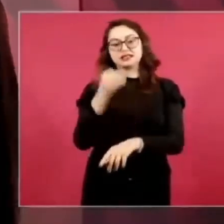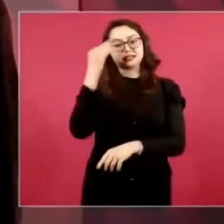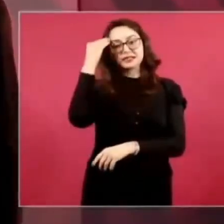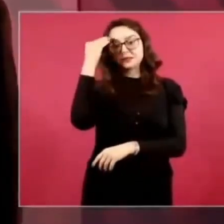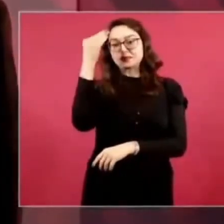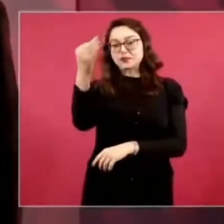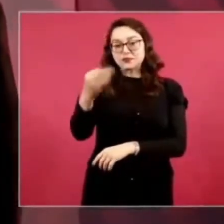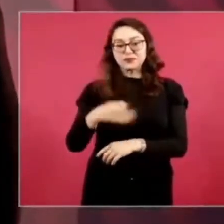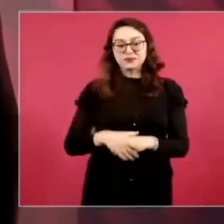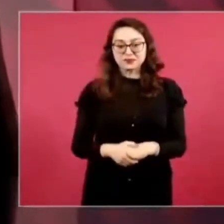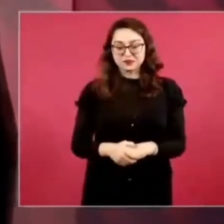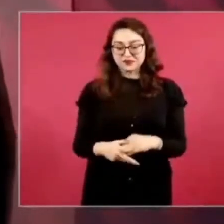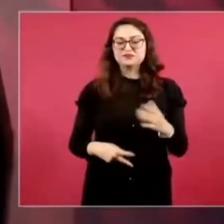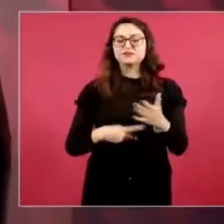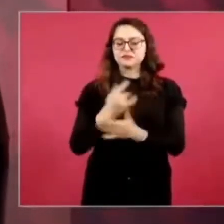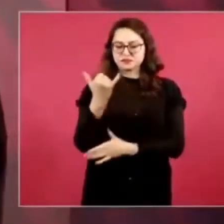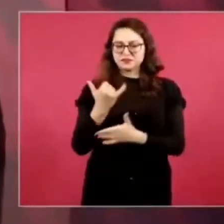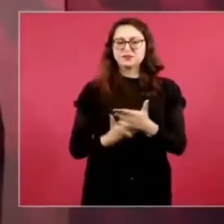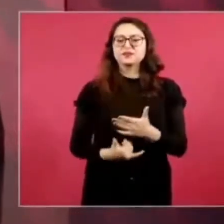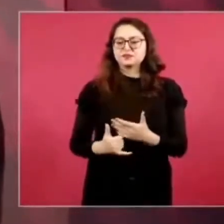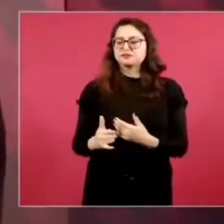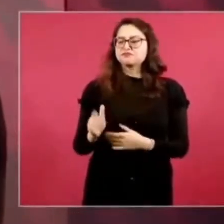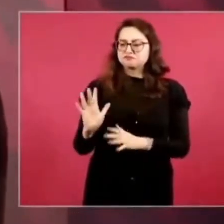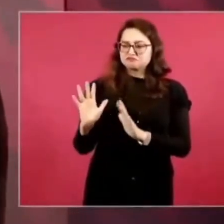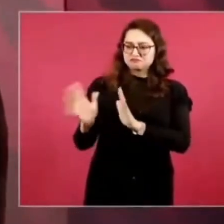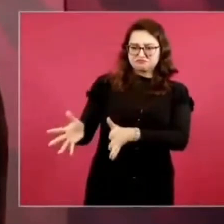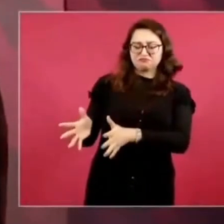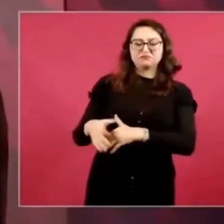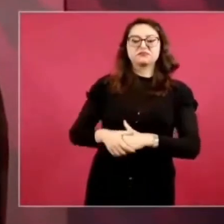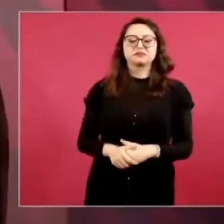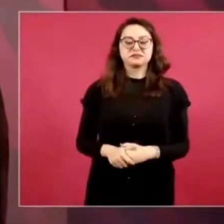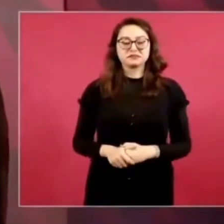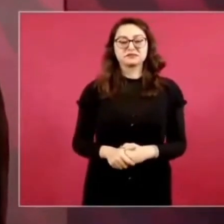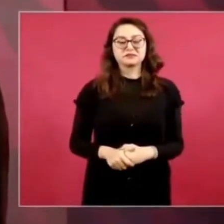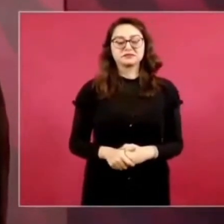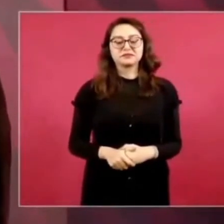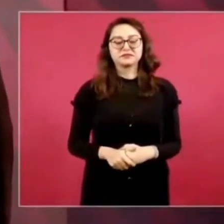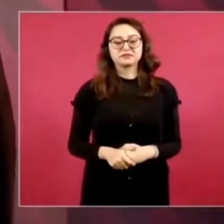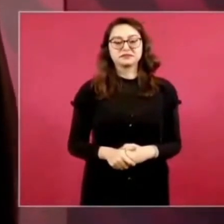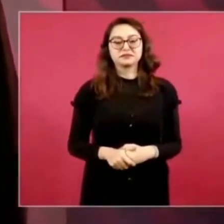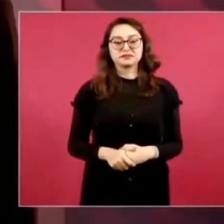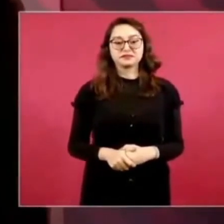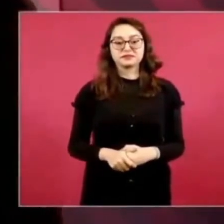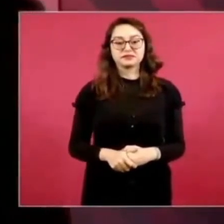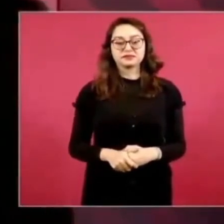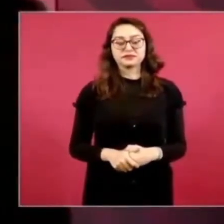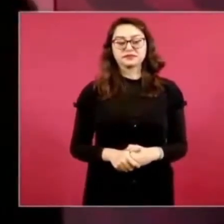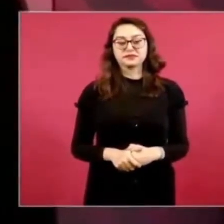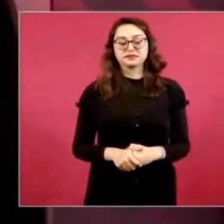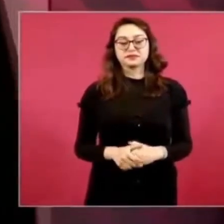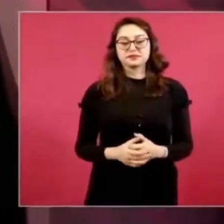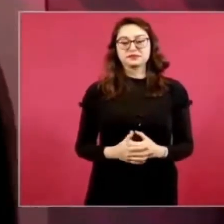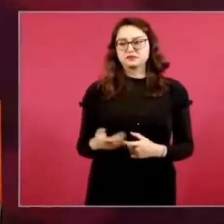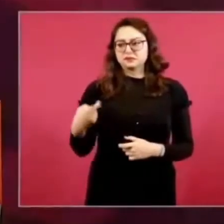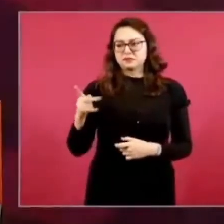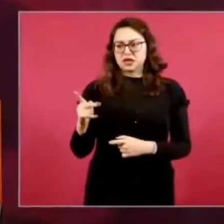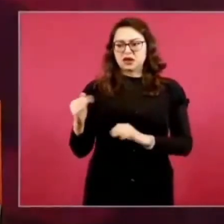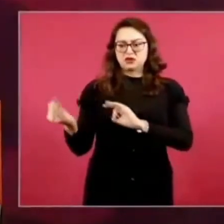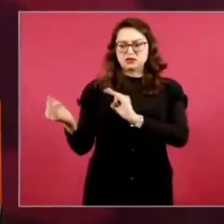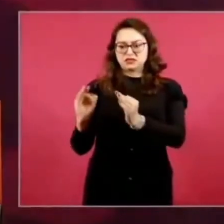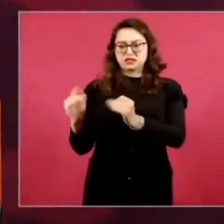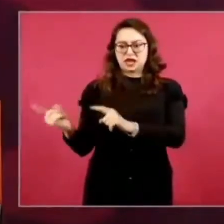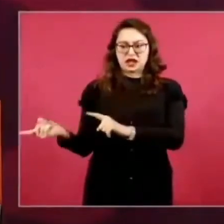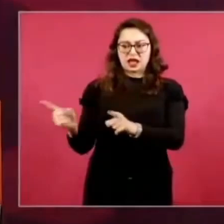pero va a quedar el proyecto terminado. Sin embargo, como tenemos el puerto de